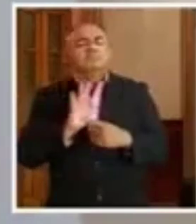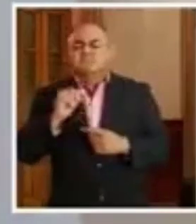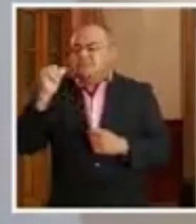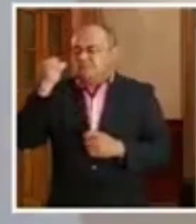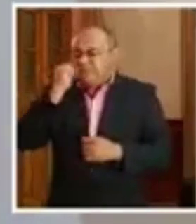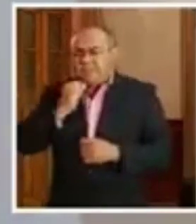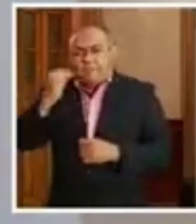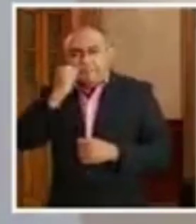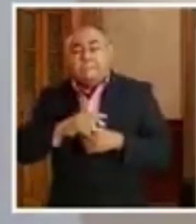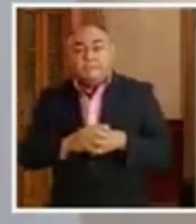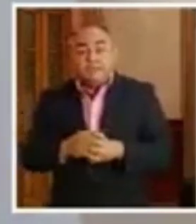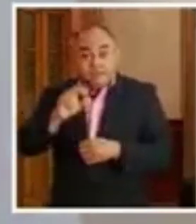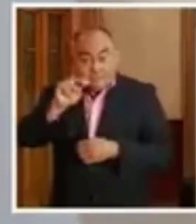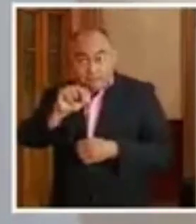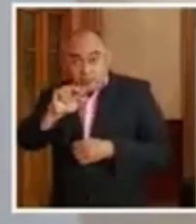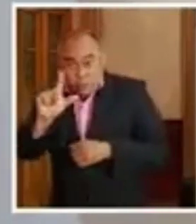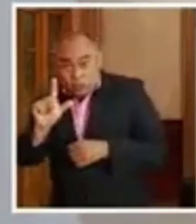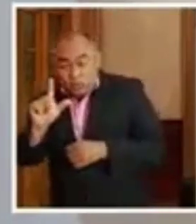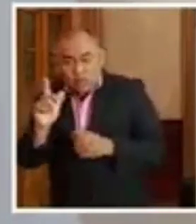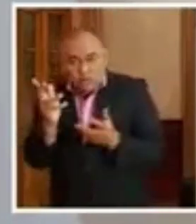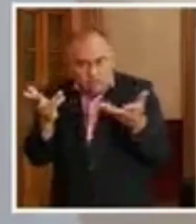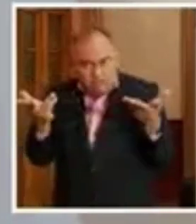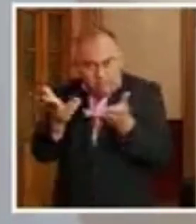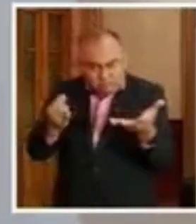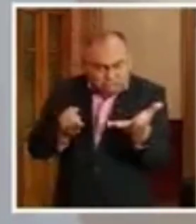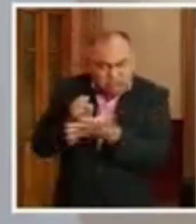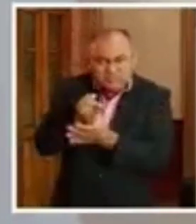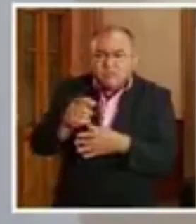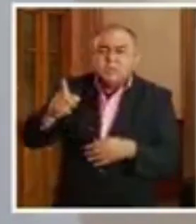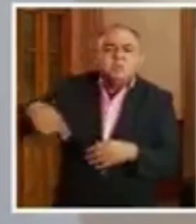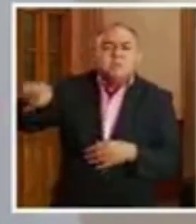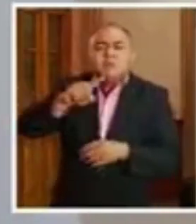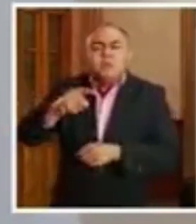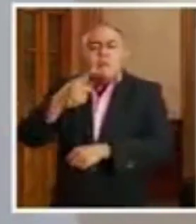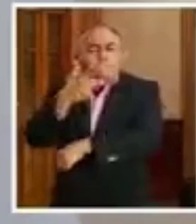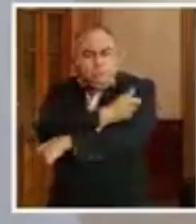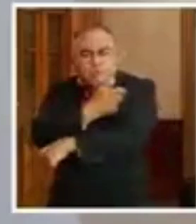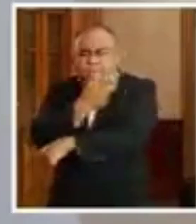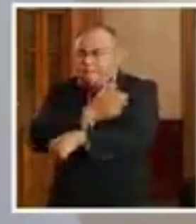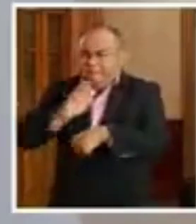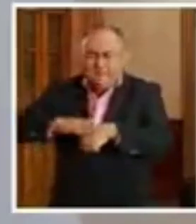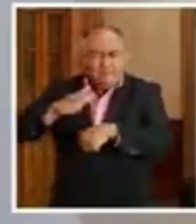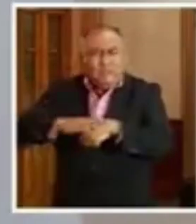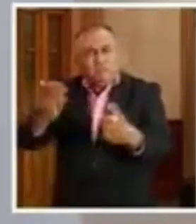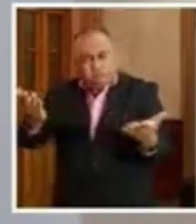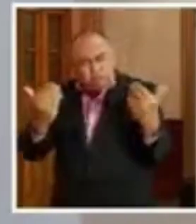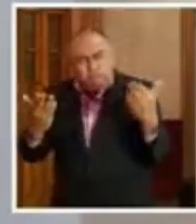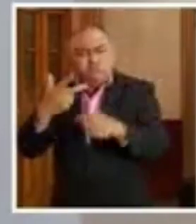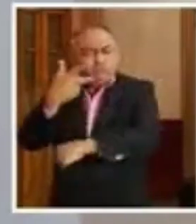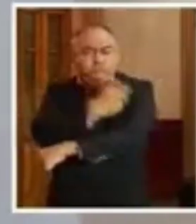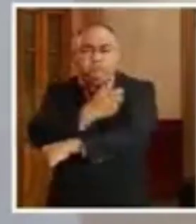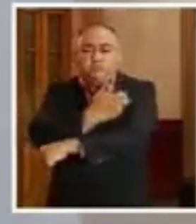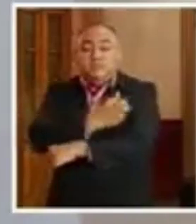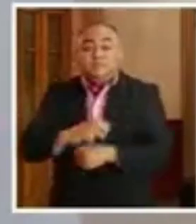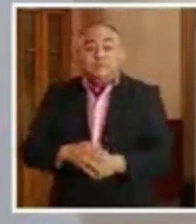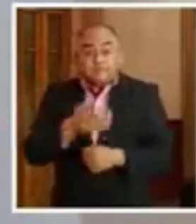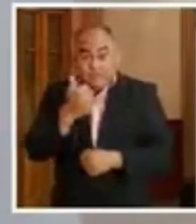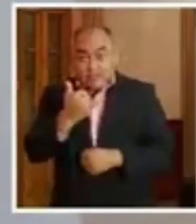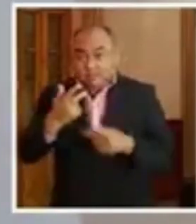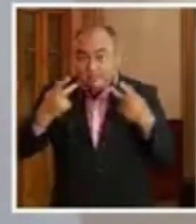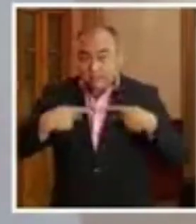Nuevo León se puso a vacunar, vacunar, vacunar, y su población,